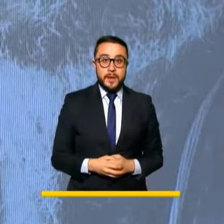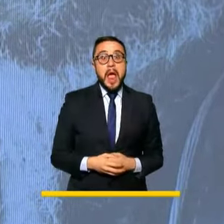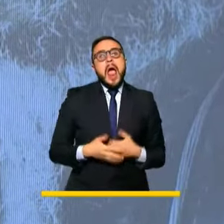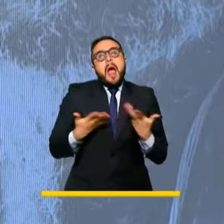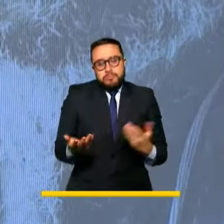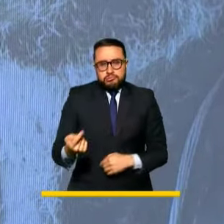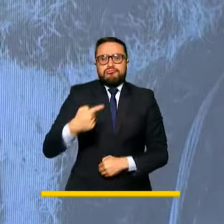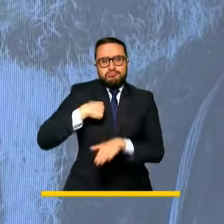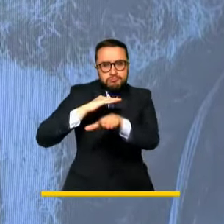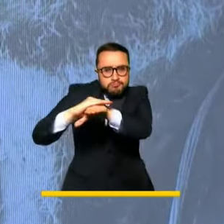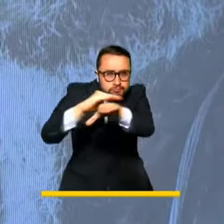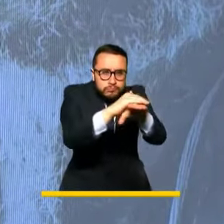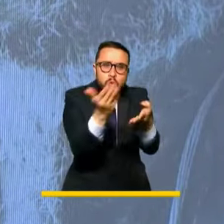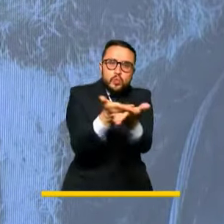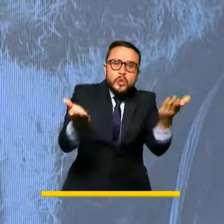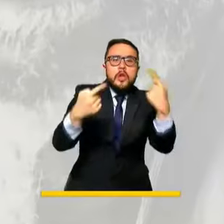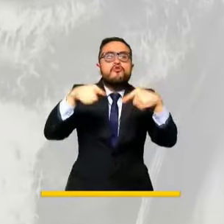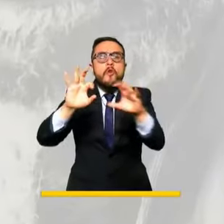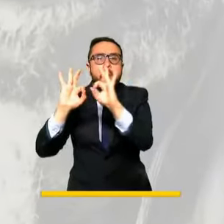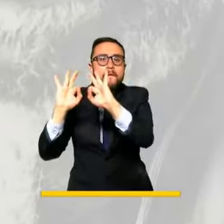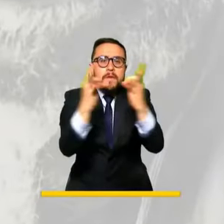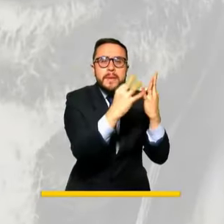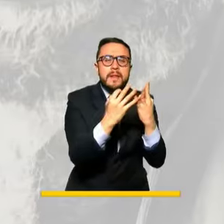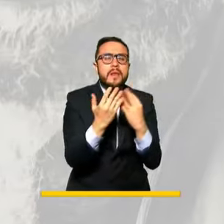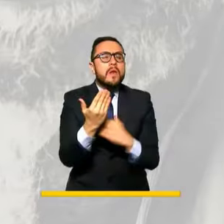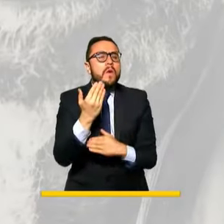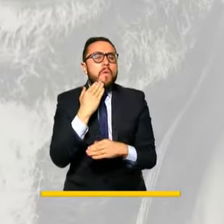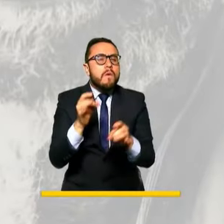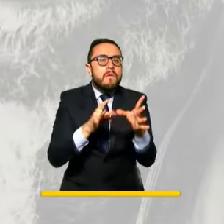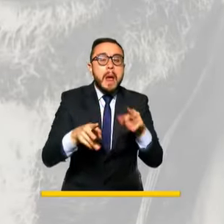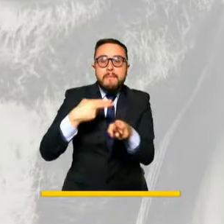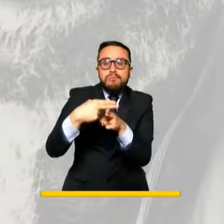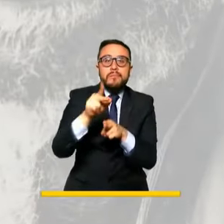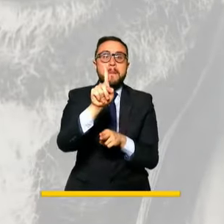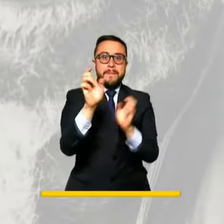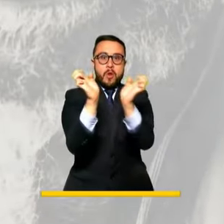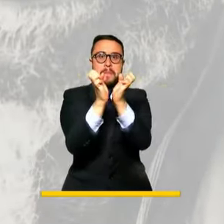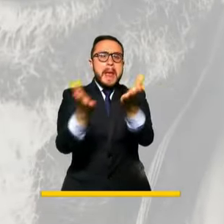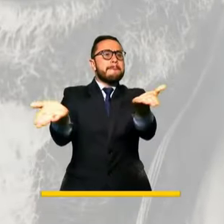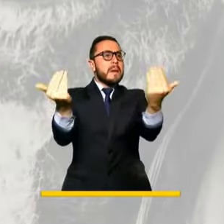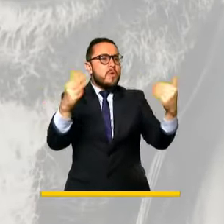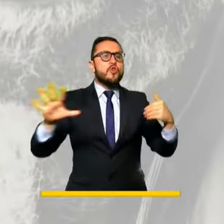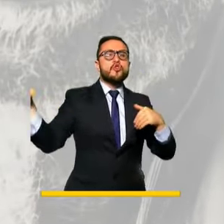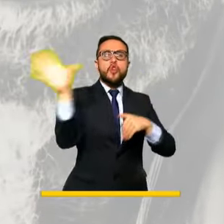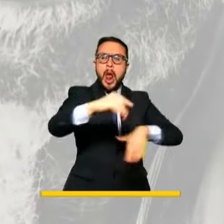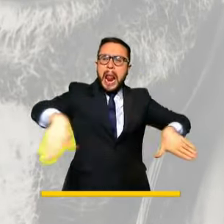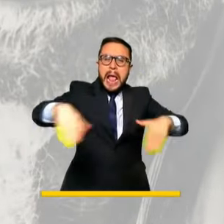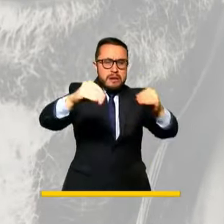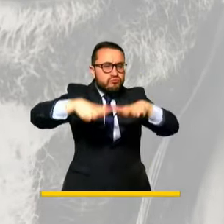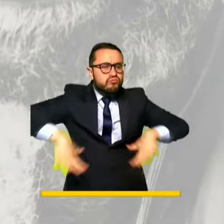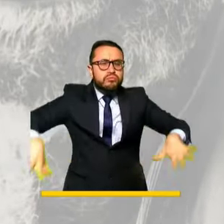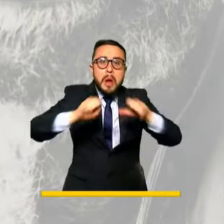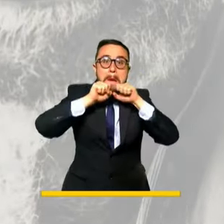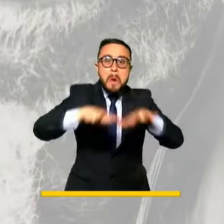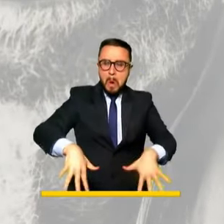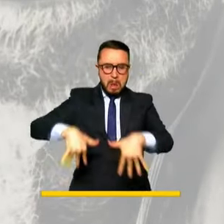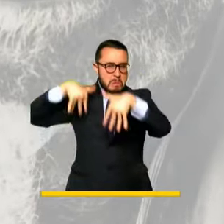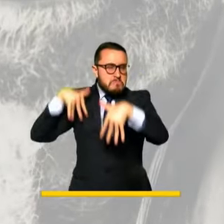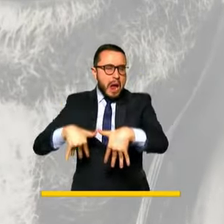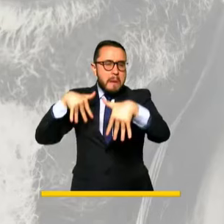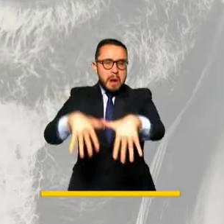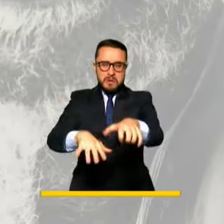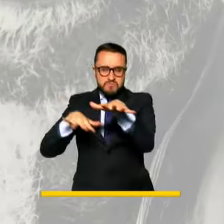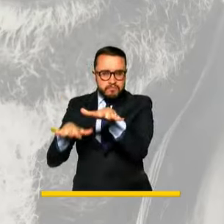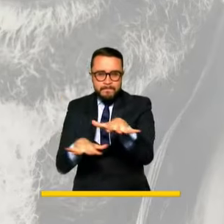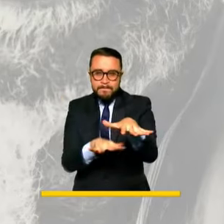invito con sus familias este primero de mayo a las plazas públicas a moverse por